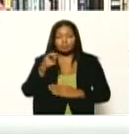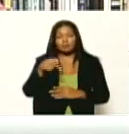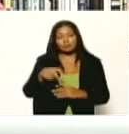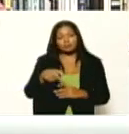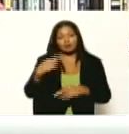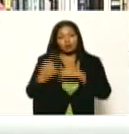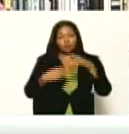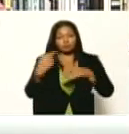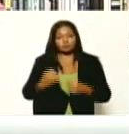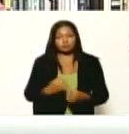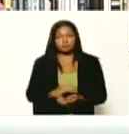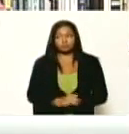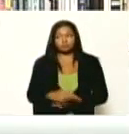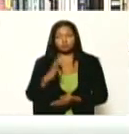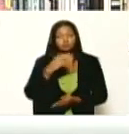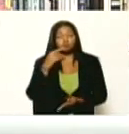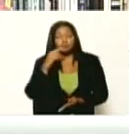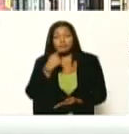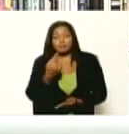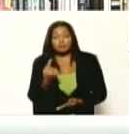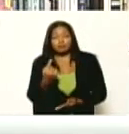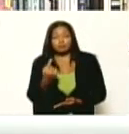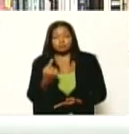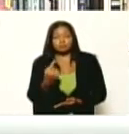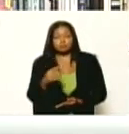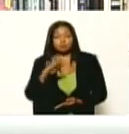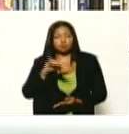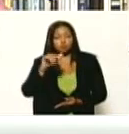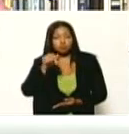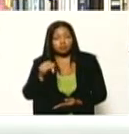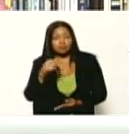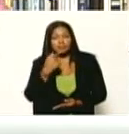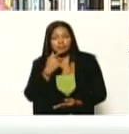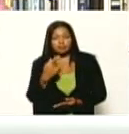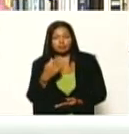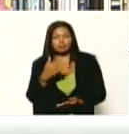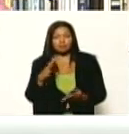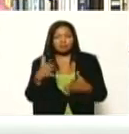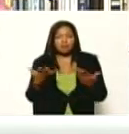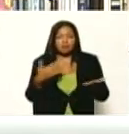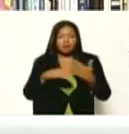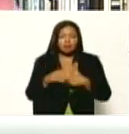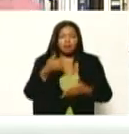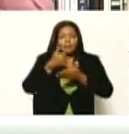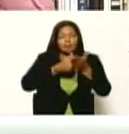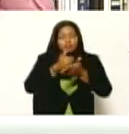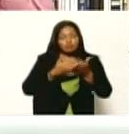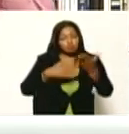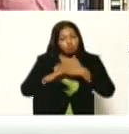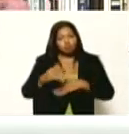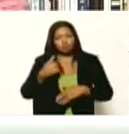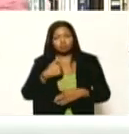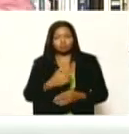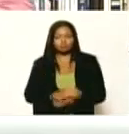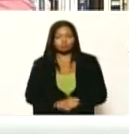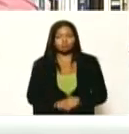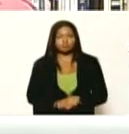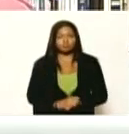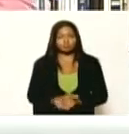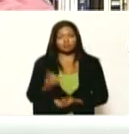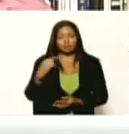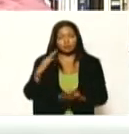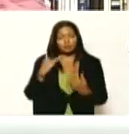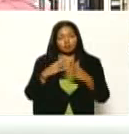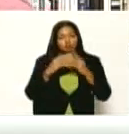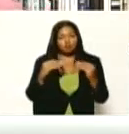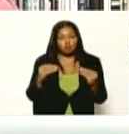revolución. Donde usted me diga, donde ustedes me digan que hay que ir a batallar, ahí voy. Cuente conmigo para